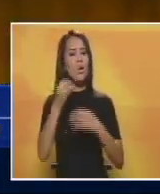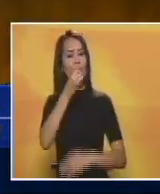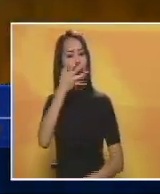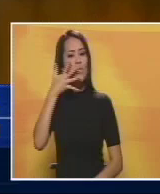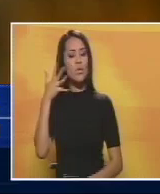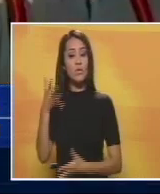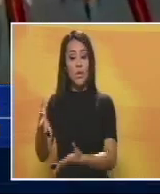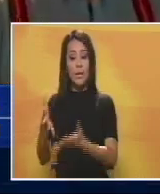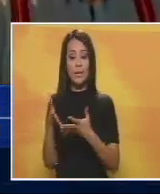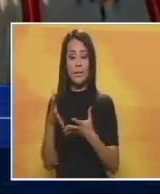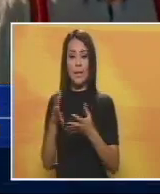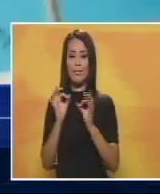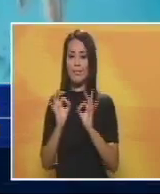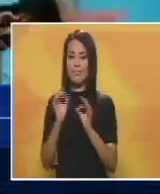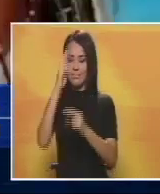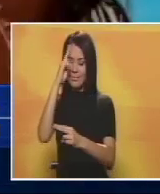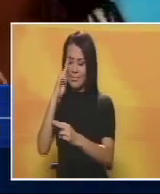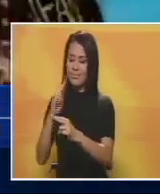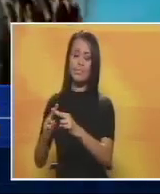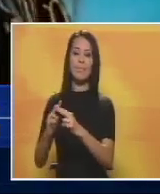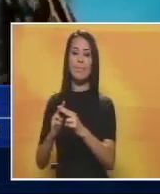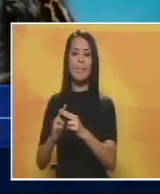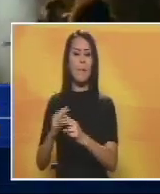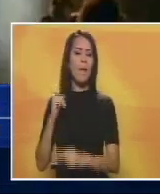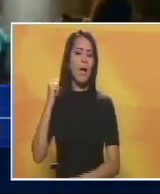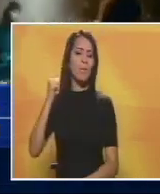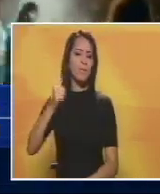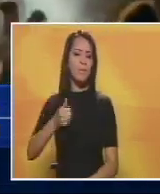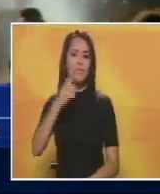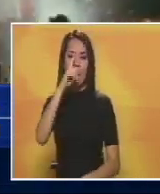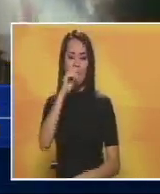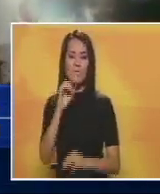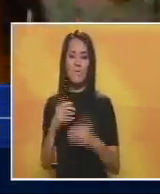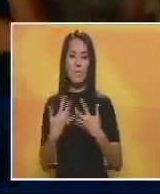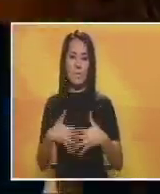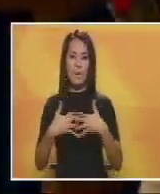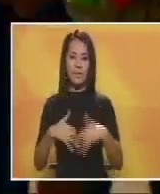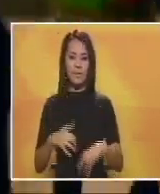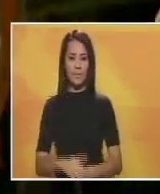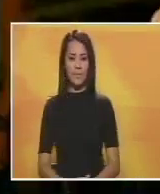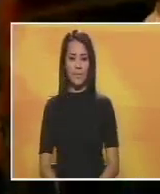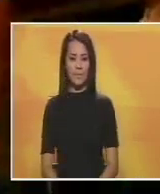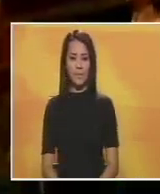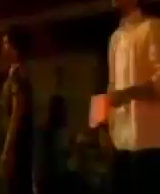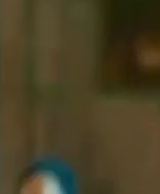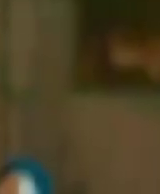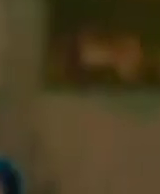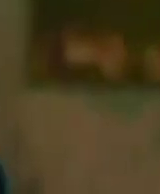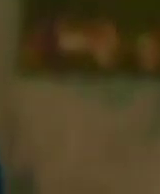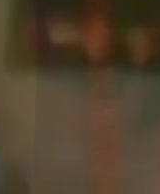recibir este prestigioso reconocimiento después de tantos años en la industria.